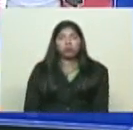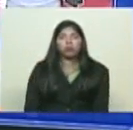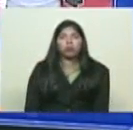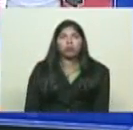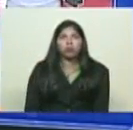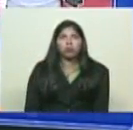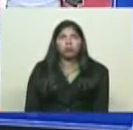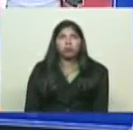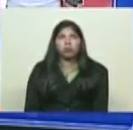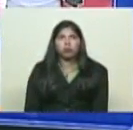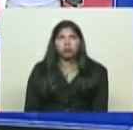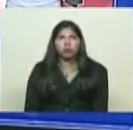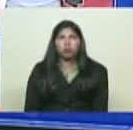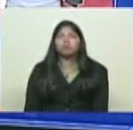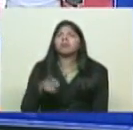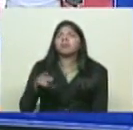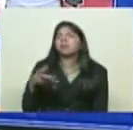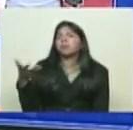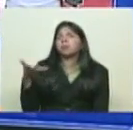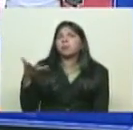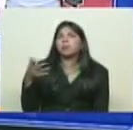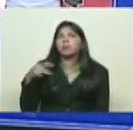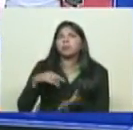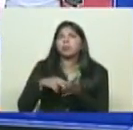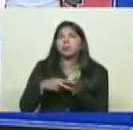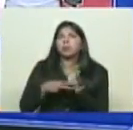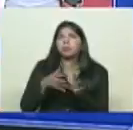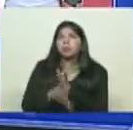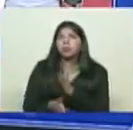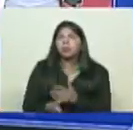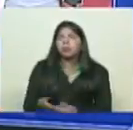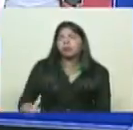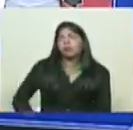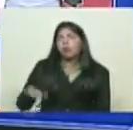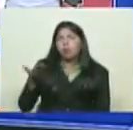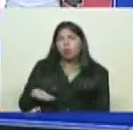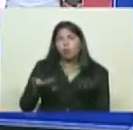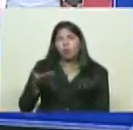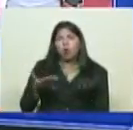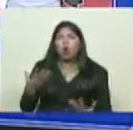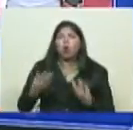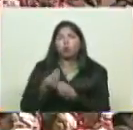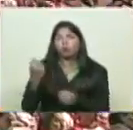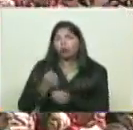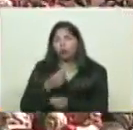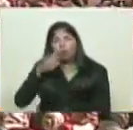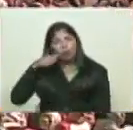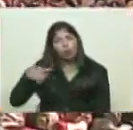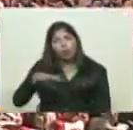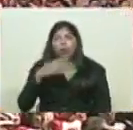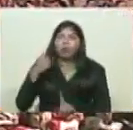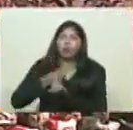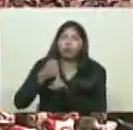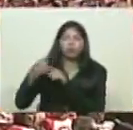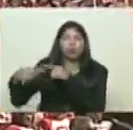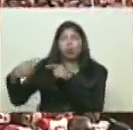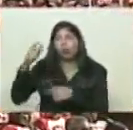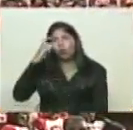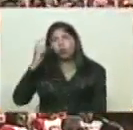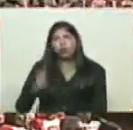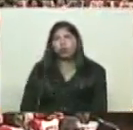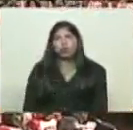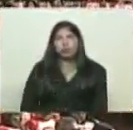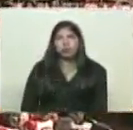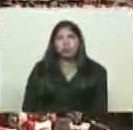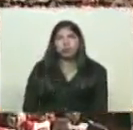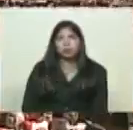anteriormente, expresa un gran valor, el valor de estar junto a un pueblo en su batalla, en su lucha. Pero más allá